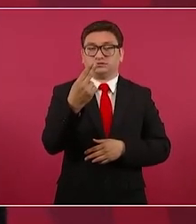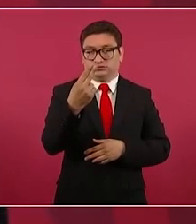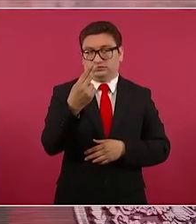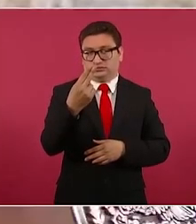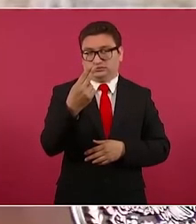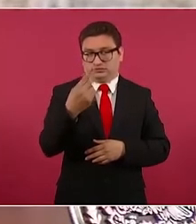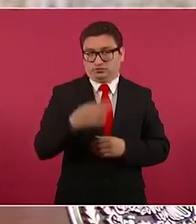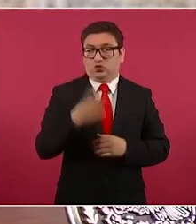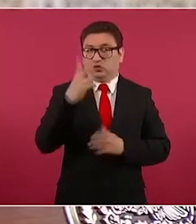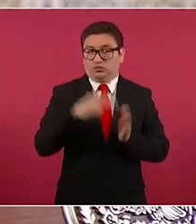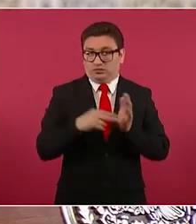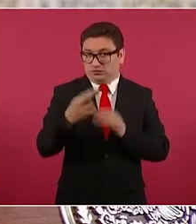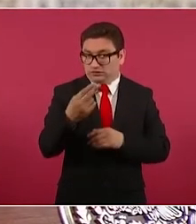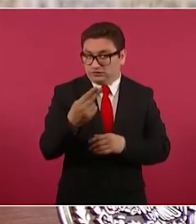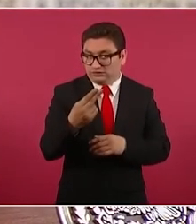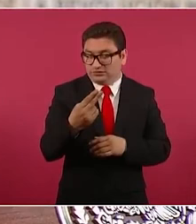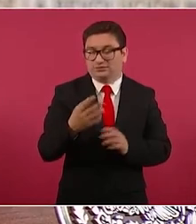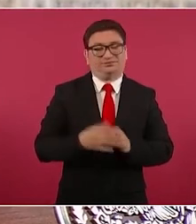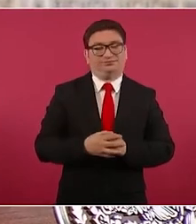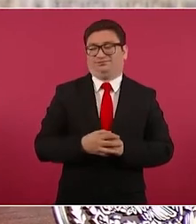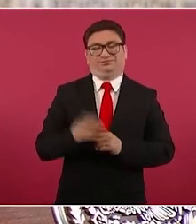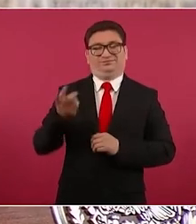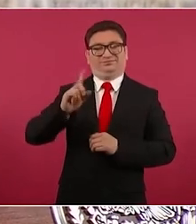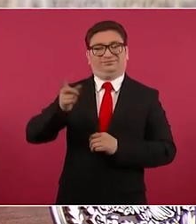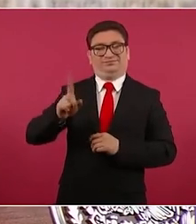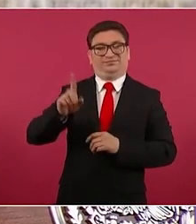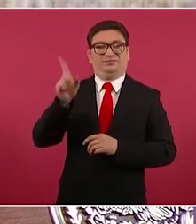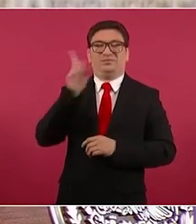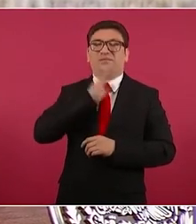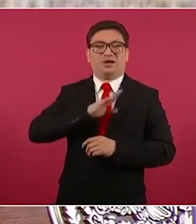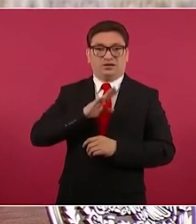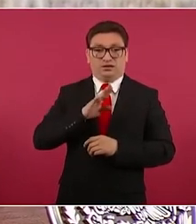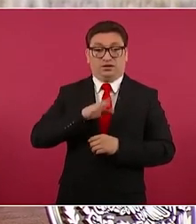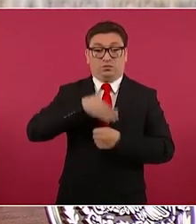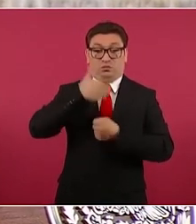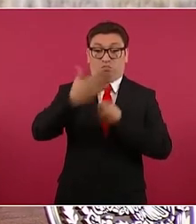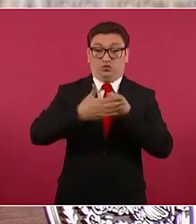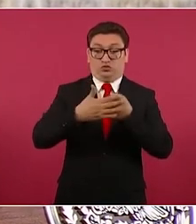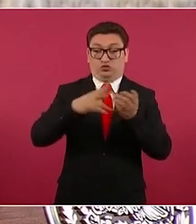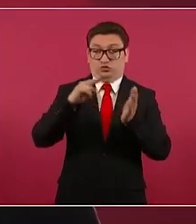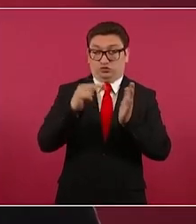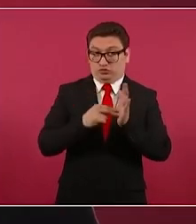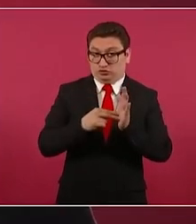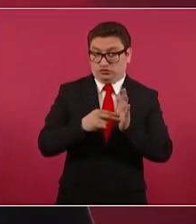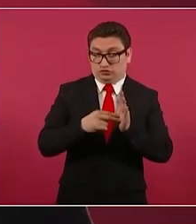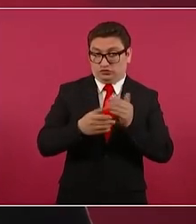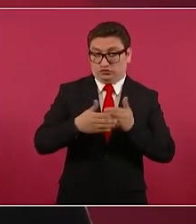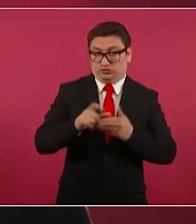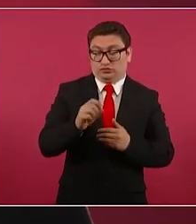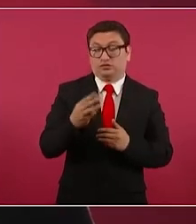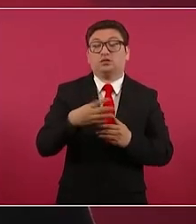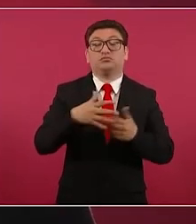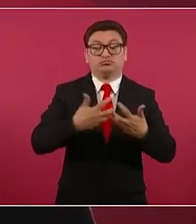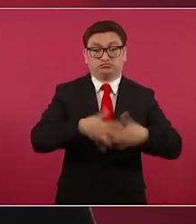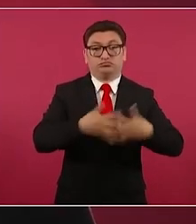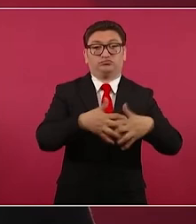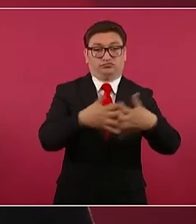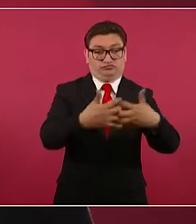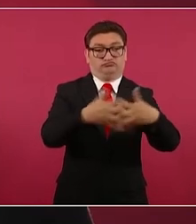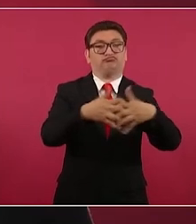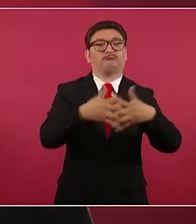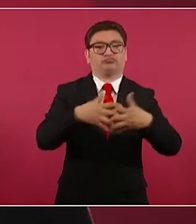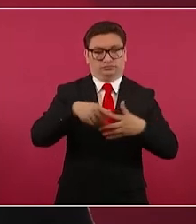No, vamos a producir el año próximo a toda la capacidad en Dos